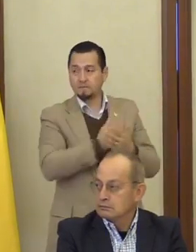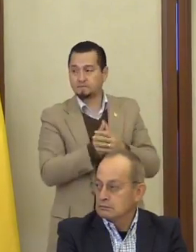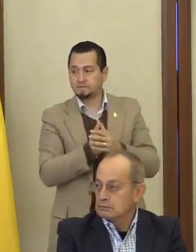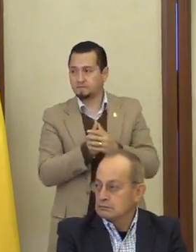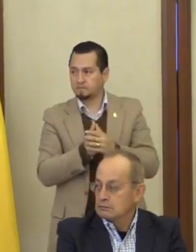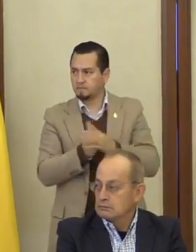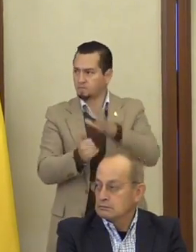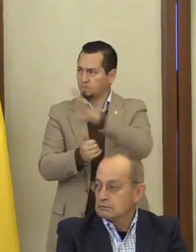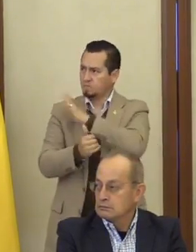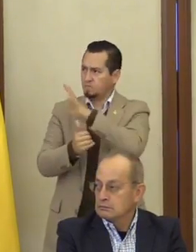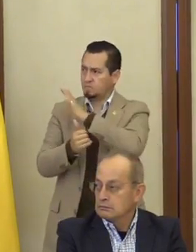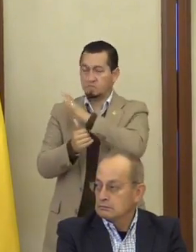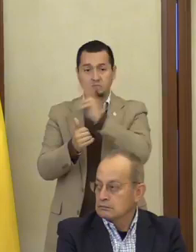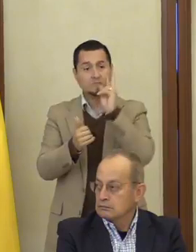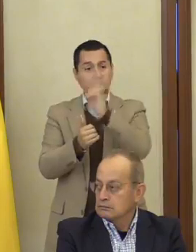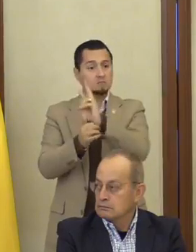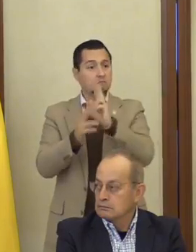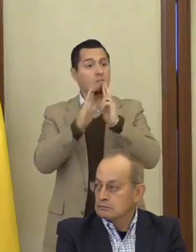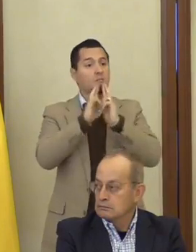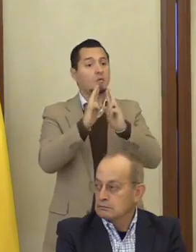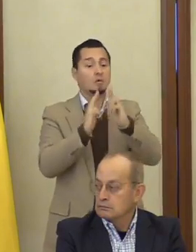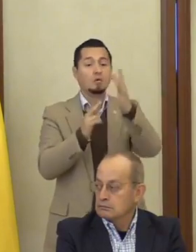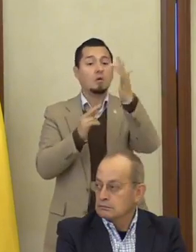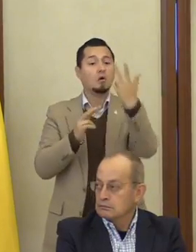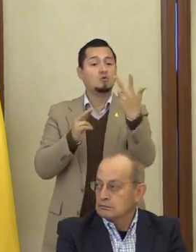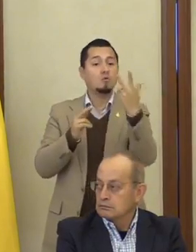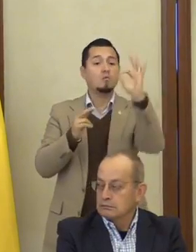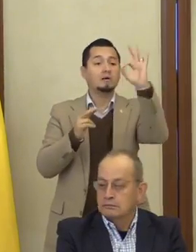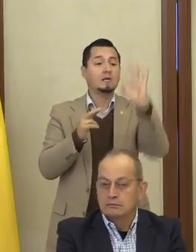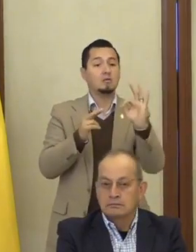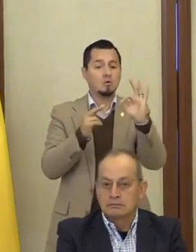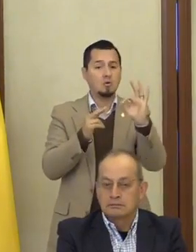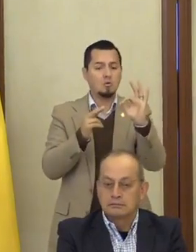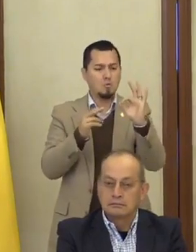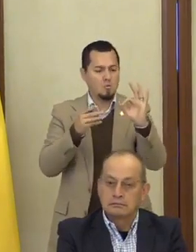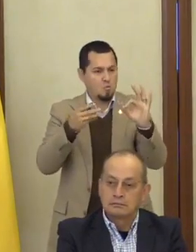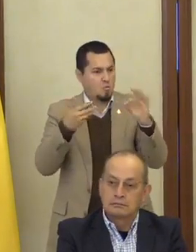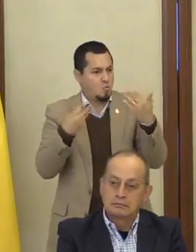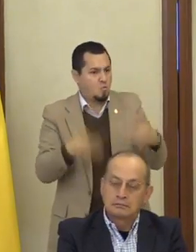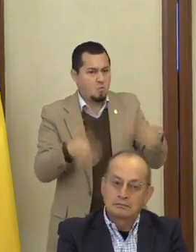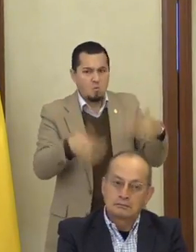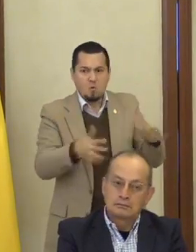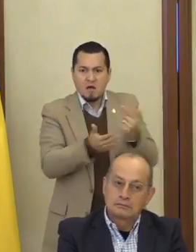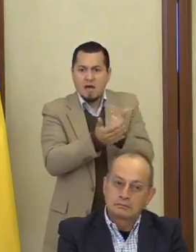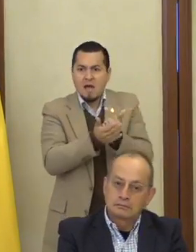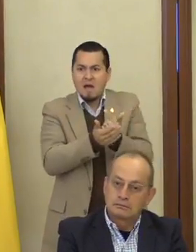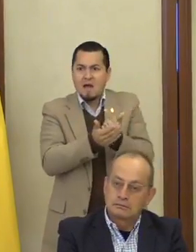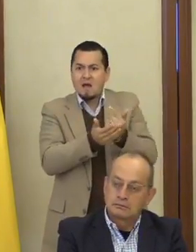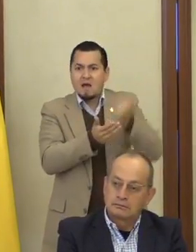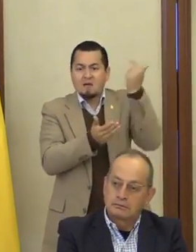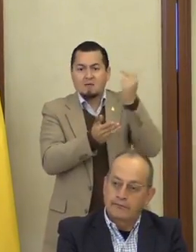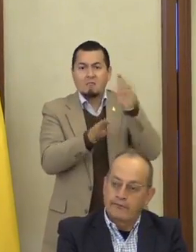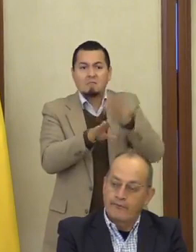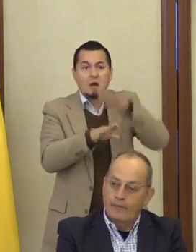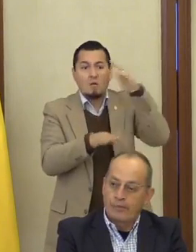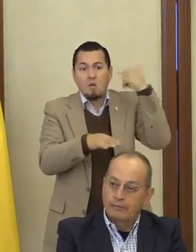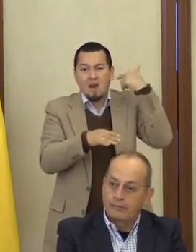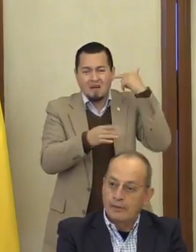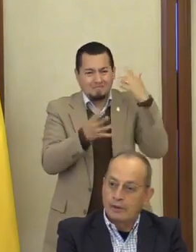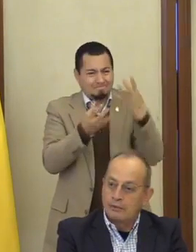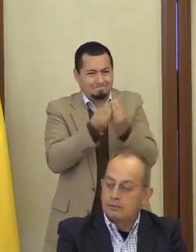tenemos el reporte del 58% nada más de los delitos, de las carpetas de